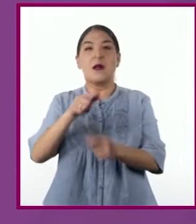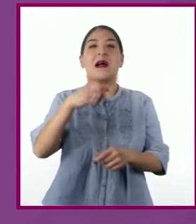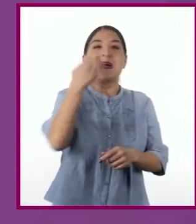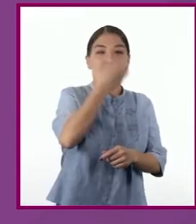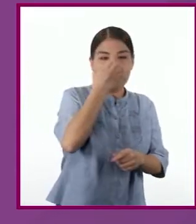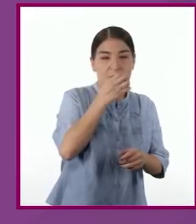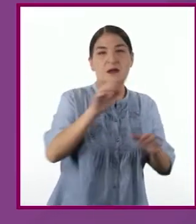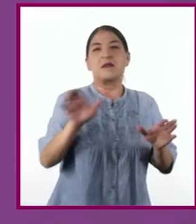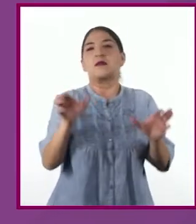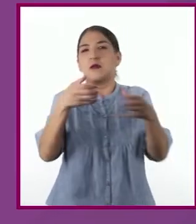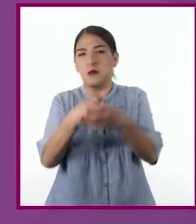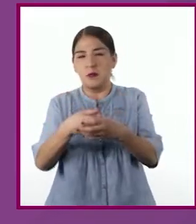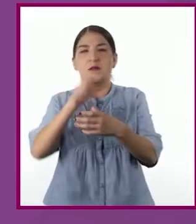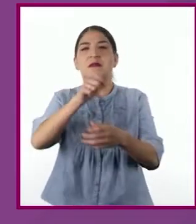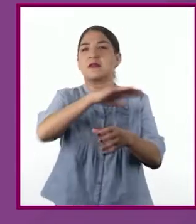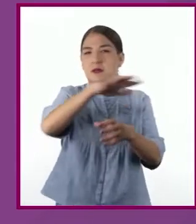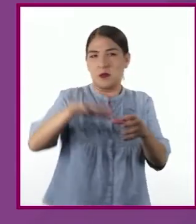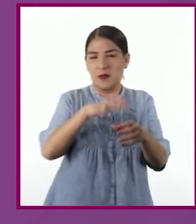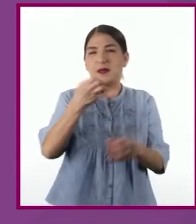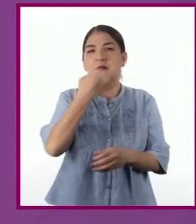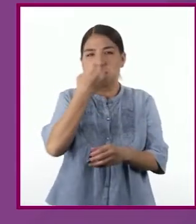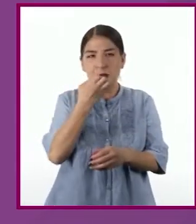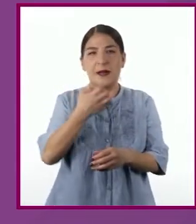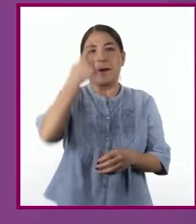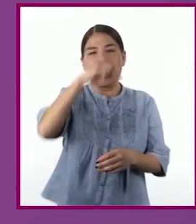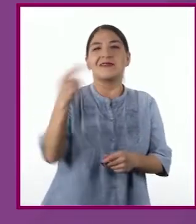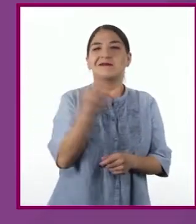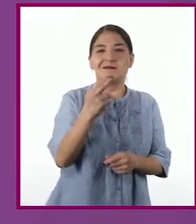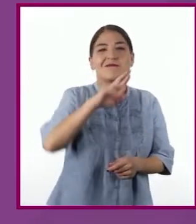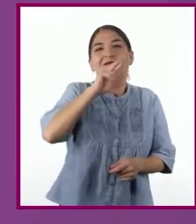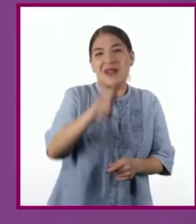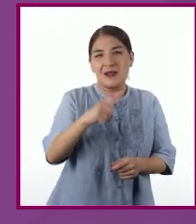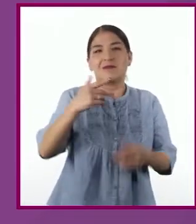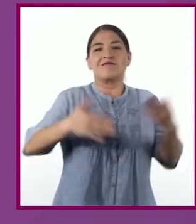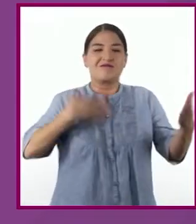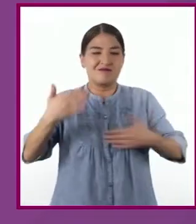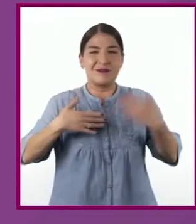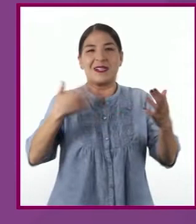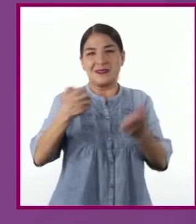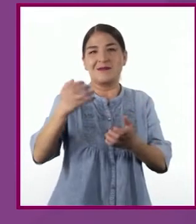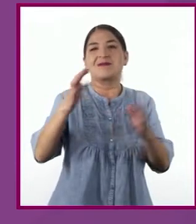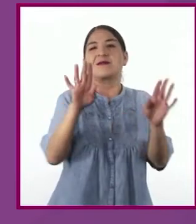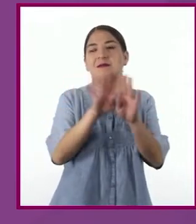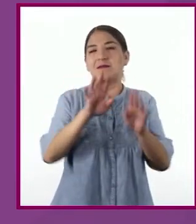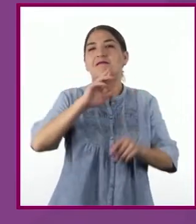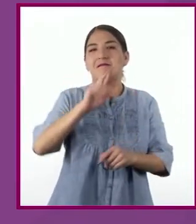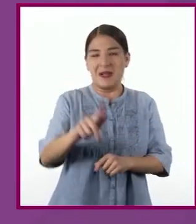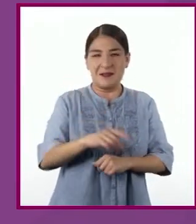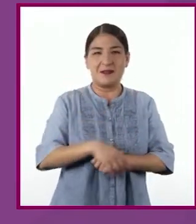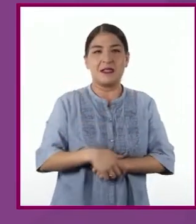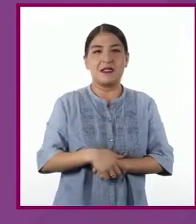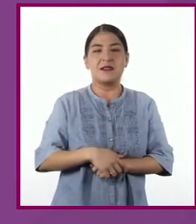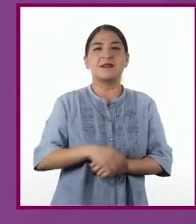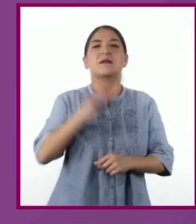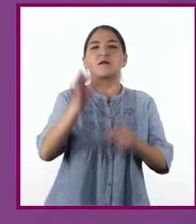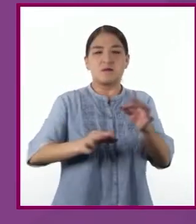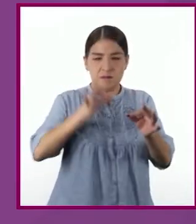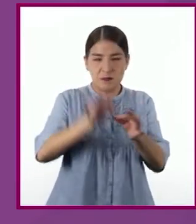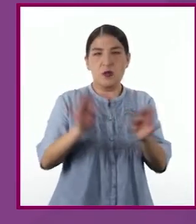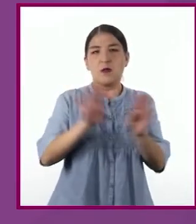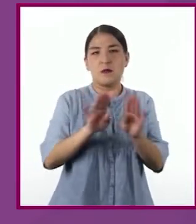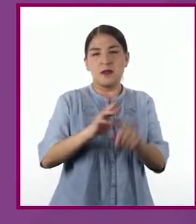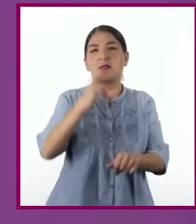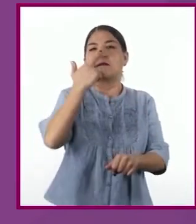escolar para saber qué es lo que se necesita para mejorar y convivir mejor. Asumir las consecuencias que tiene